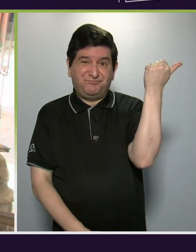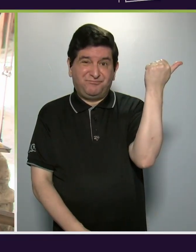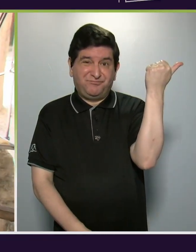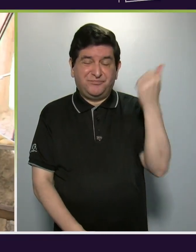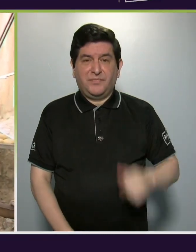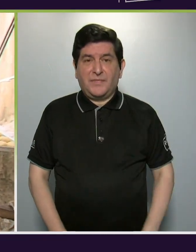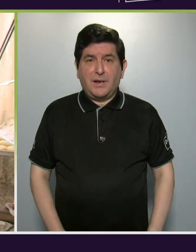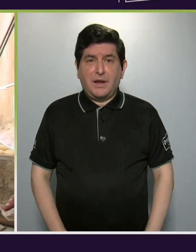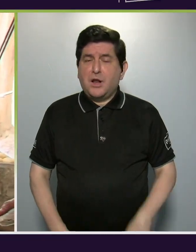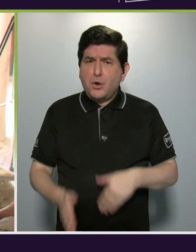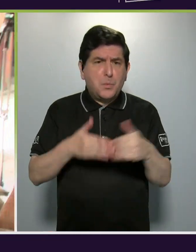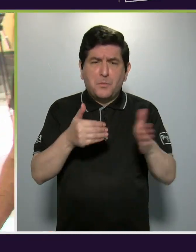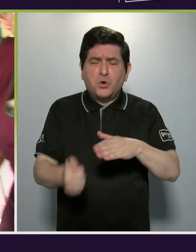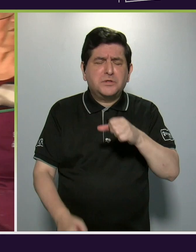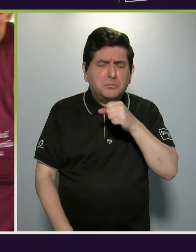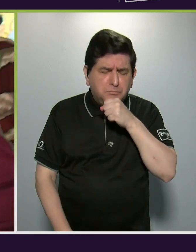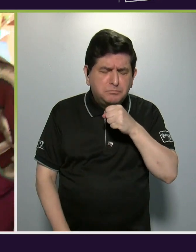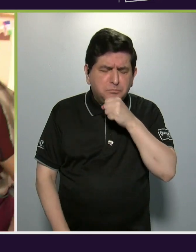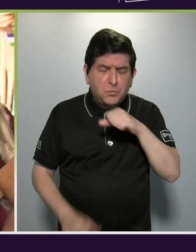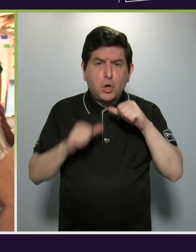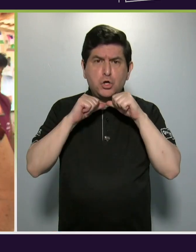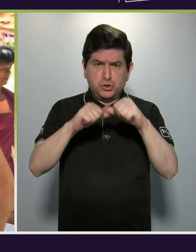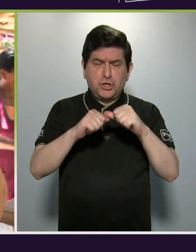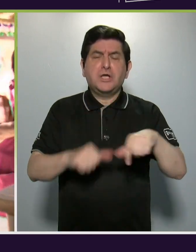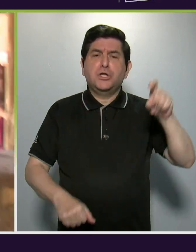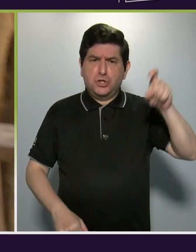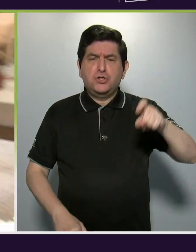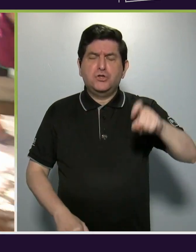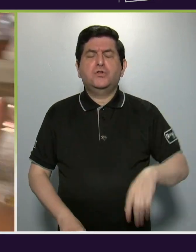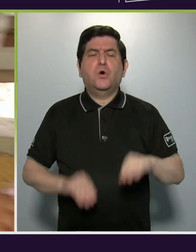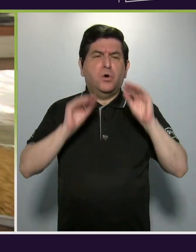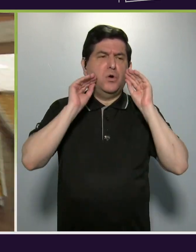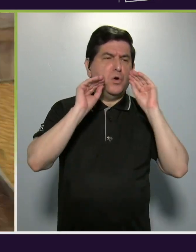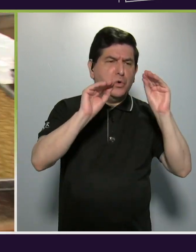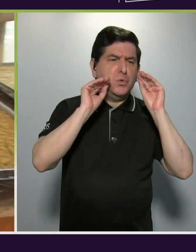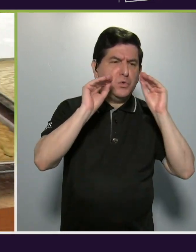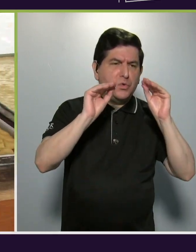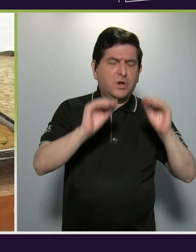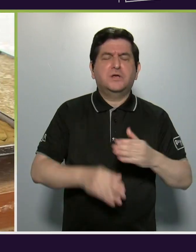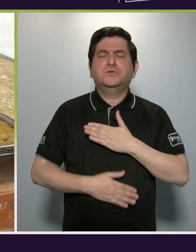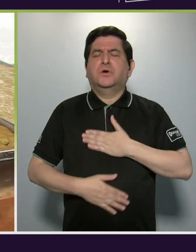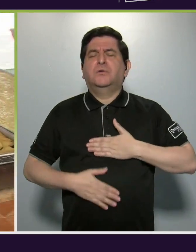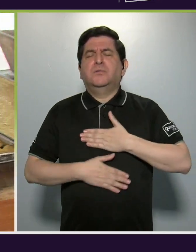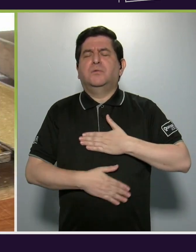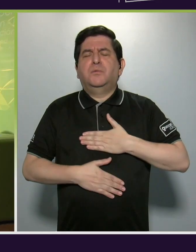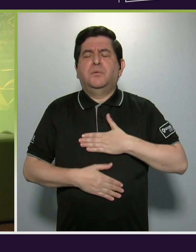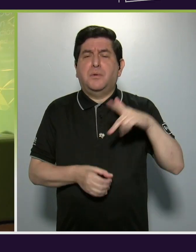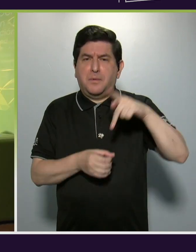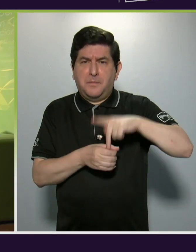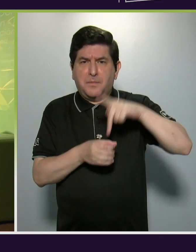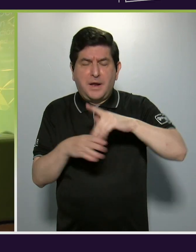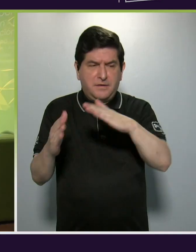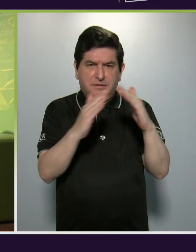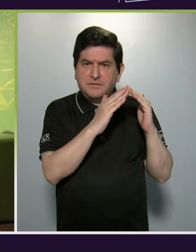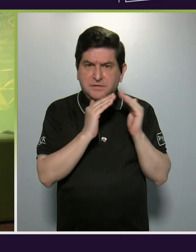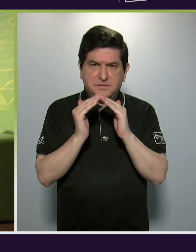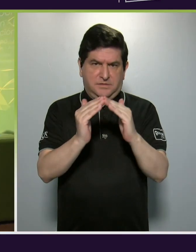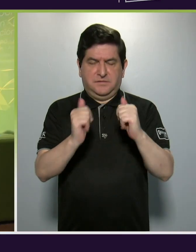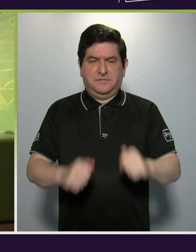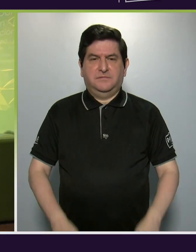aunque envejezcamos, seguimos teniendo necesidades de educación, de recreación, de participar en la comunidad,